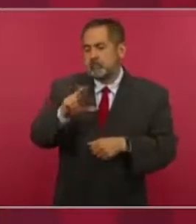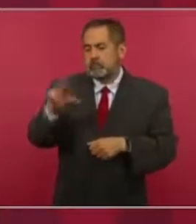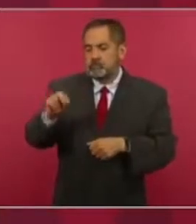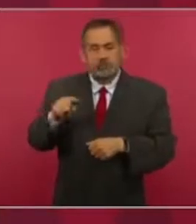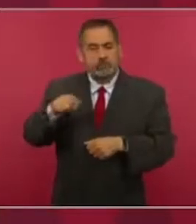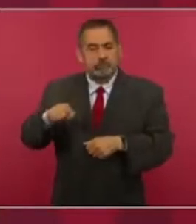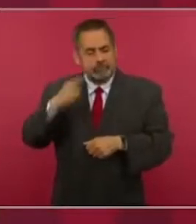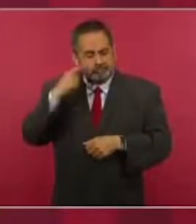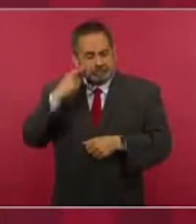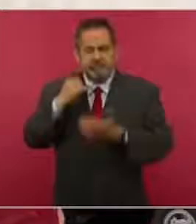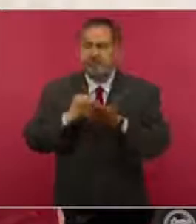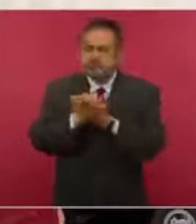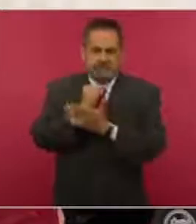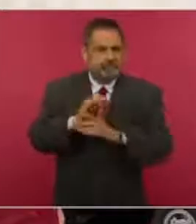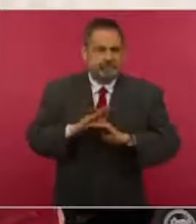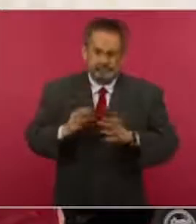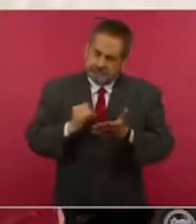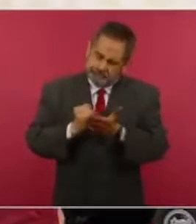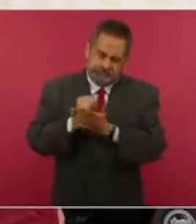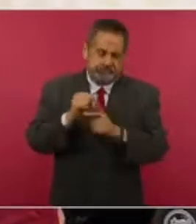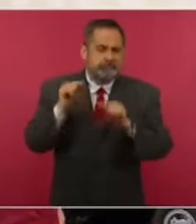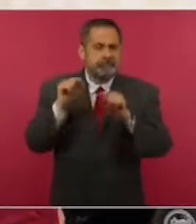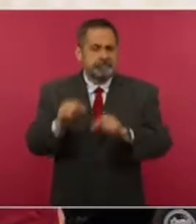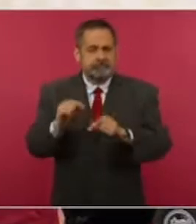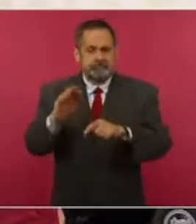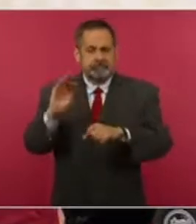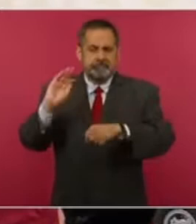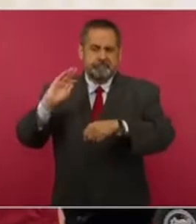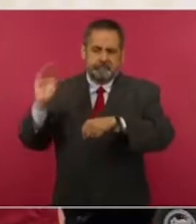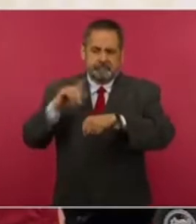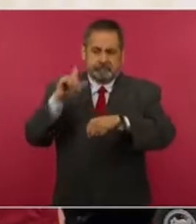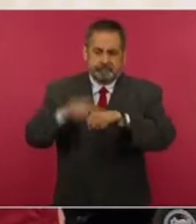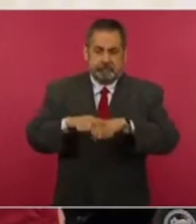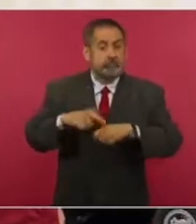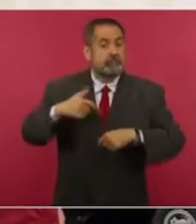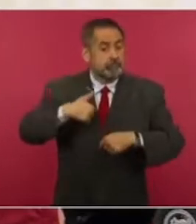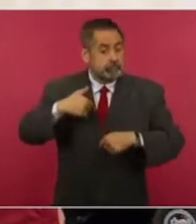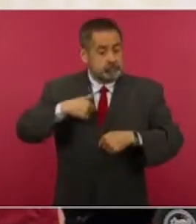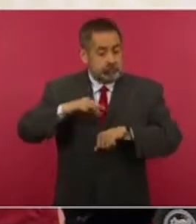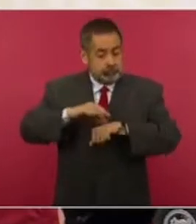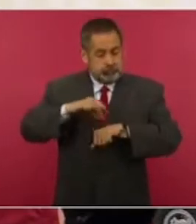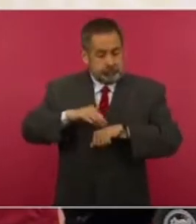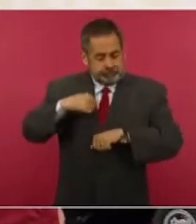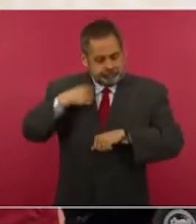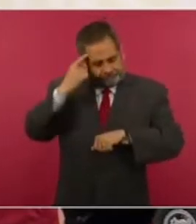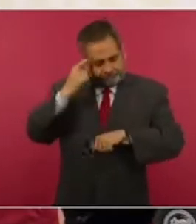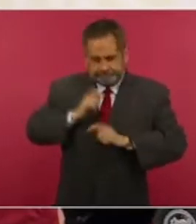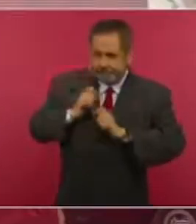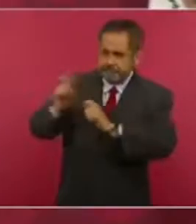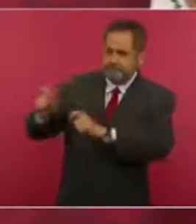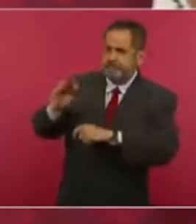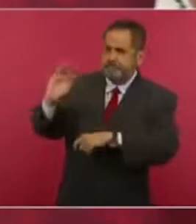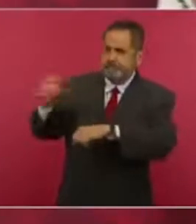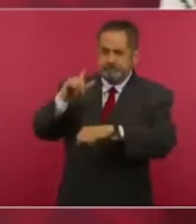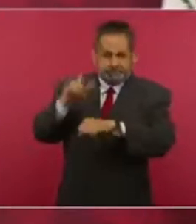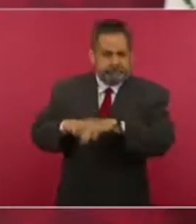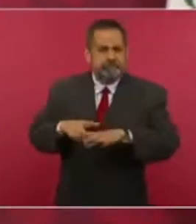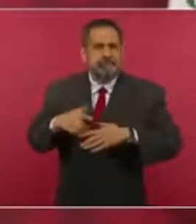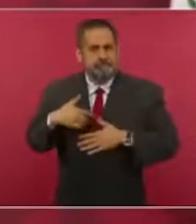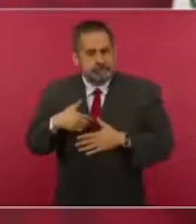decidió que se federalizara, siendo él médico y